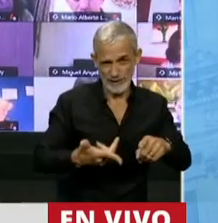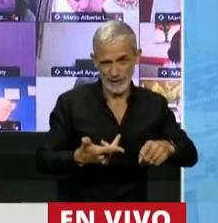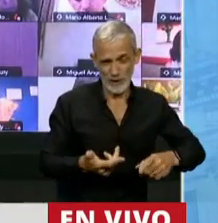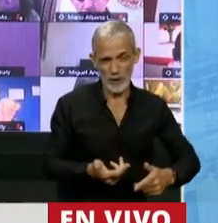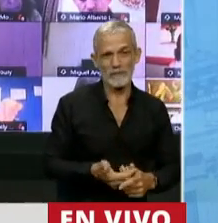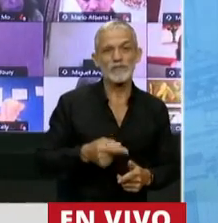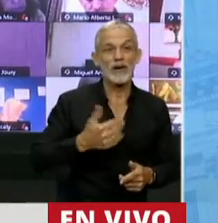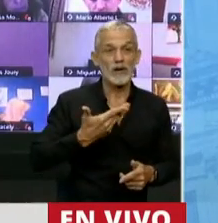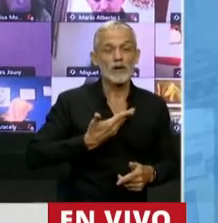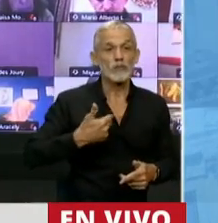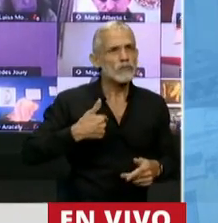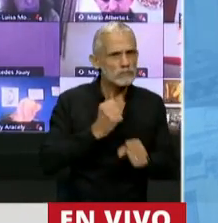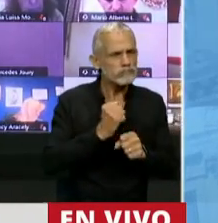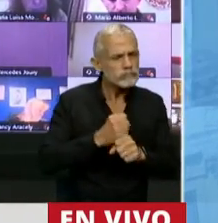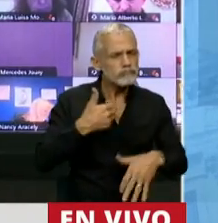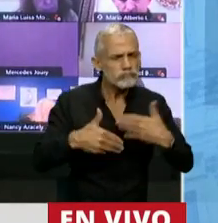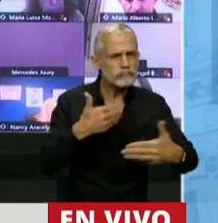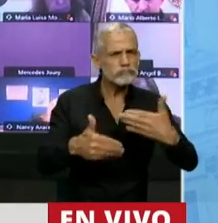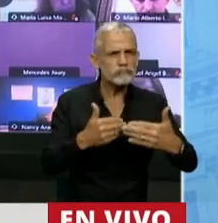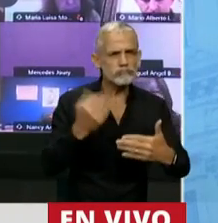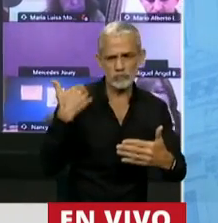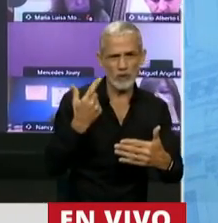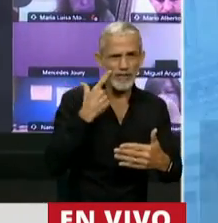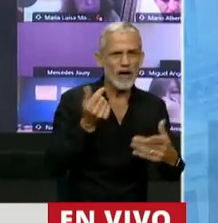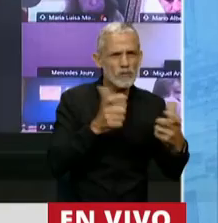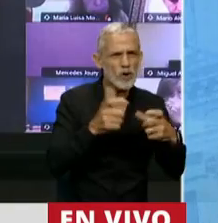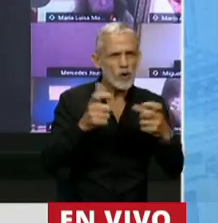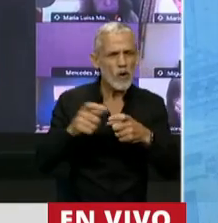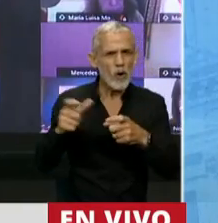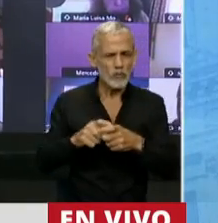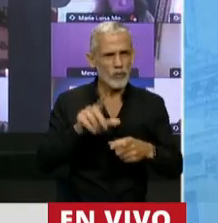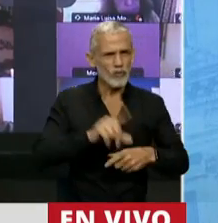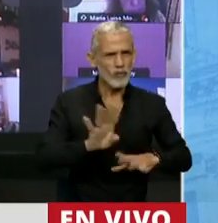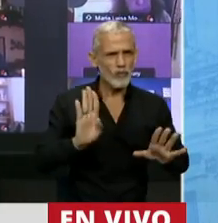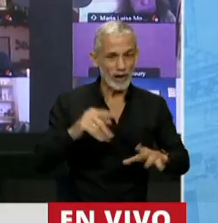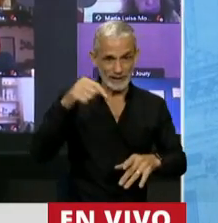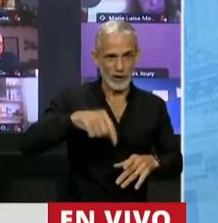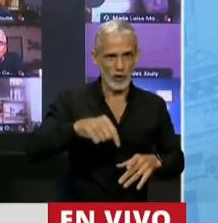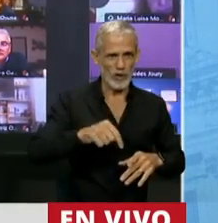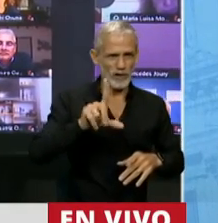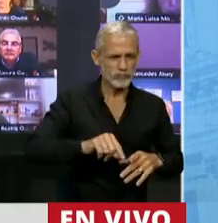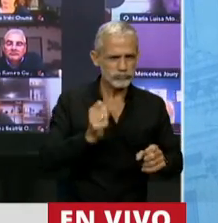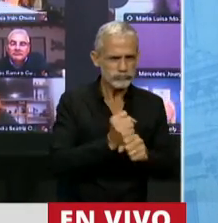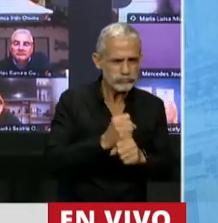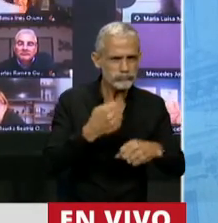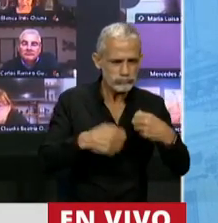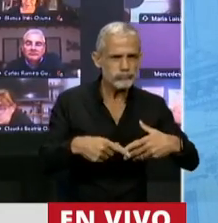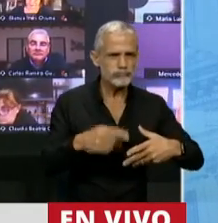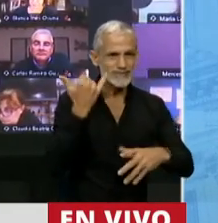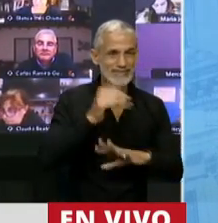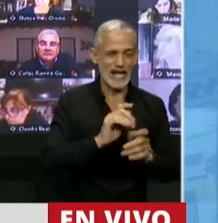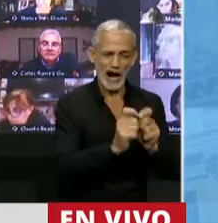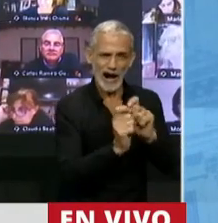Como le decía, presidente, hemos trabajado en estos días y fundamentalmente con mucha intensidad el día de hoy. Hemos logrado